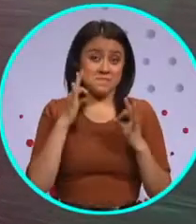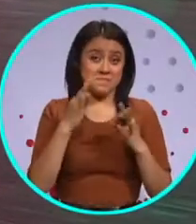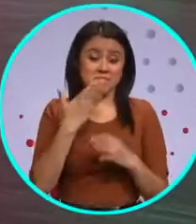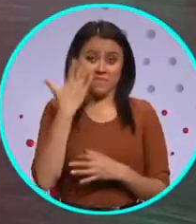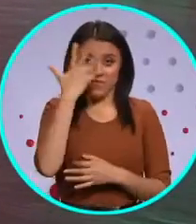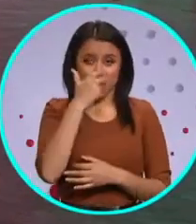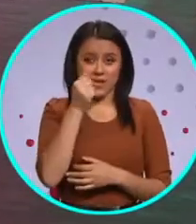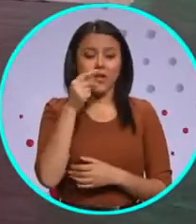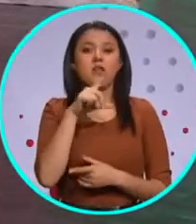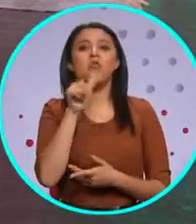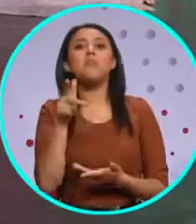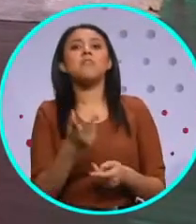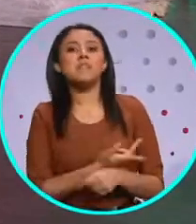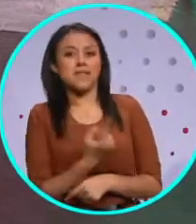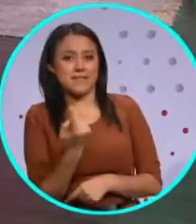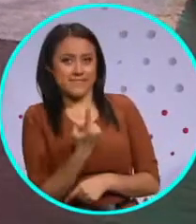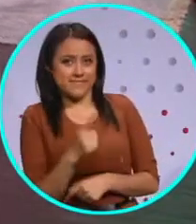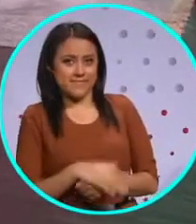y luego